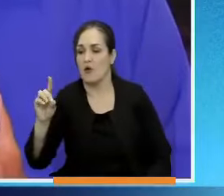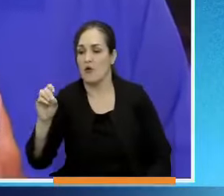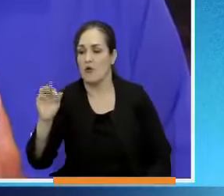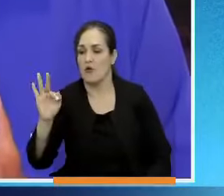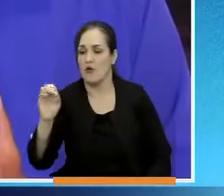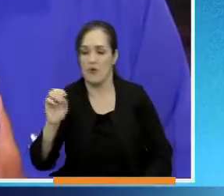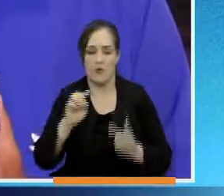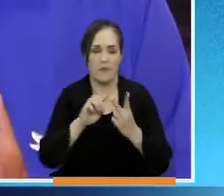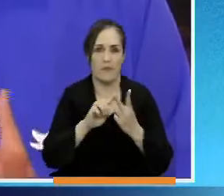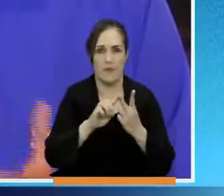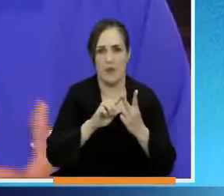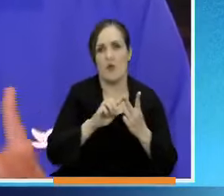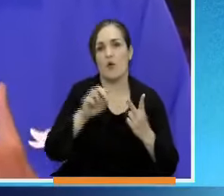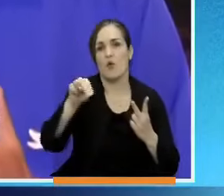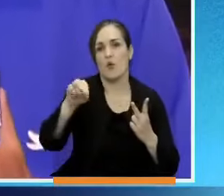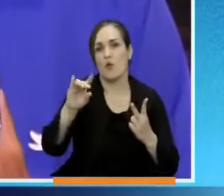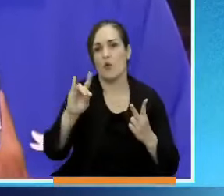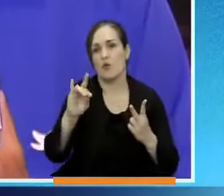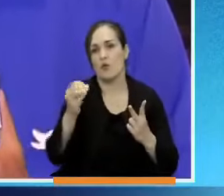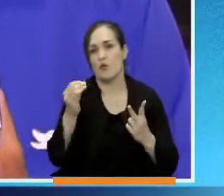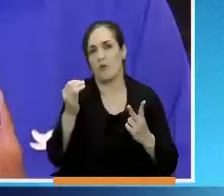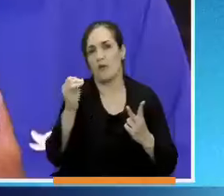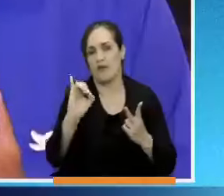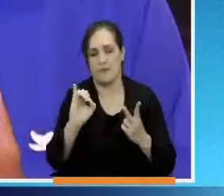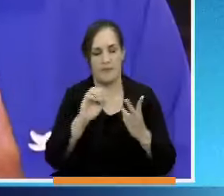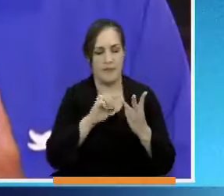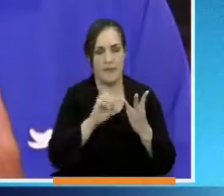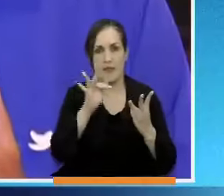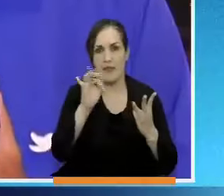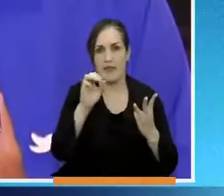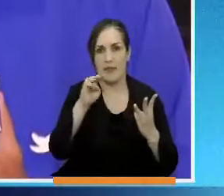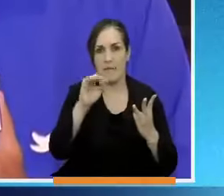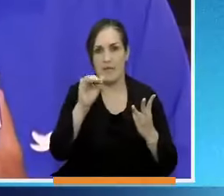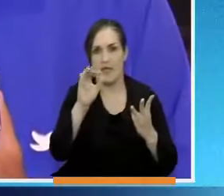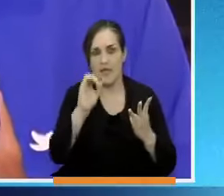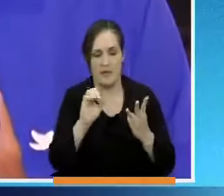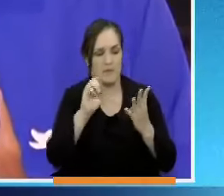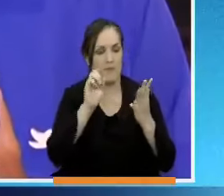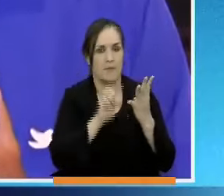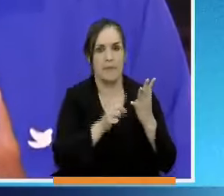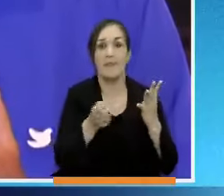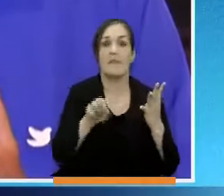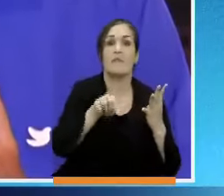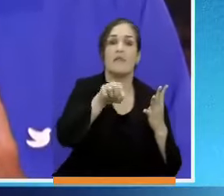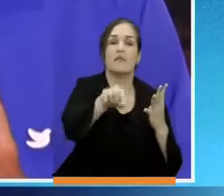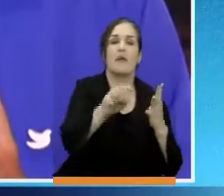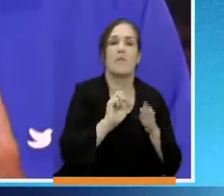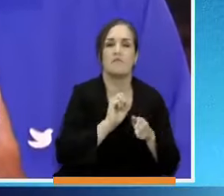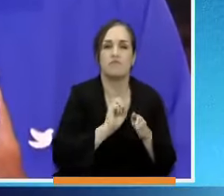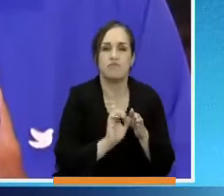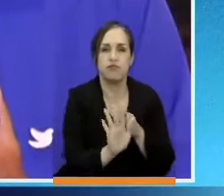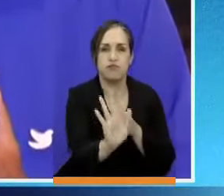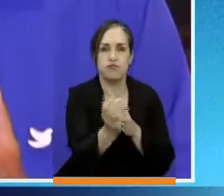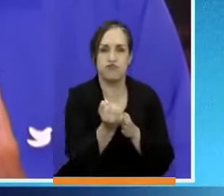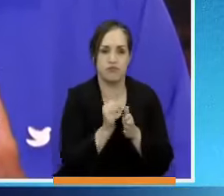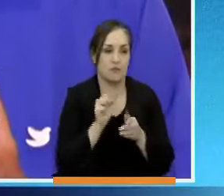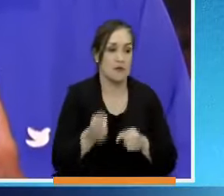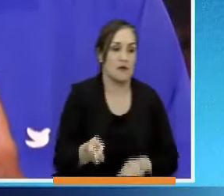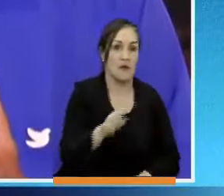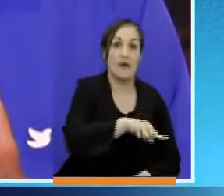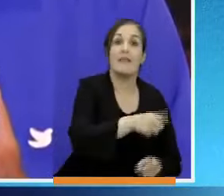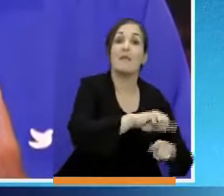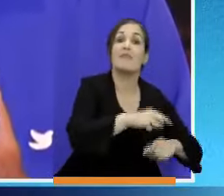Timbiquí y Bahía Solano. También nos referimos a los municipios de Pitalito y Neiva en el Huila. Por primera vez se abren